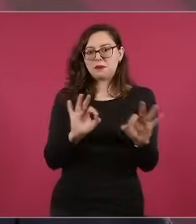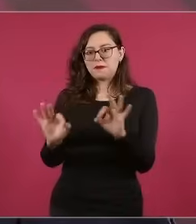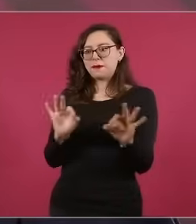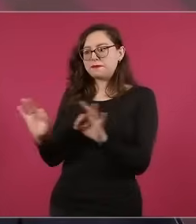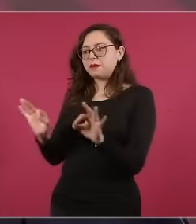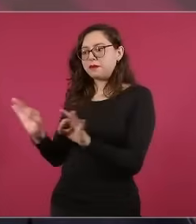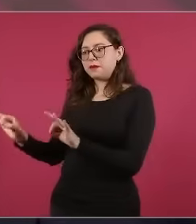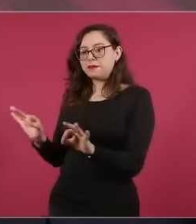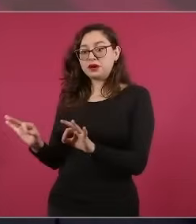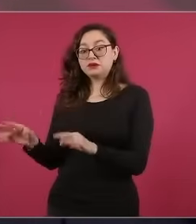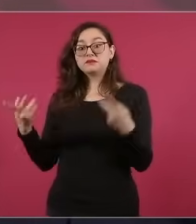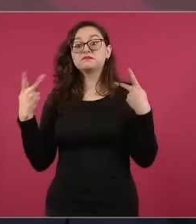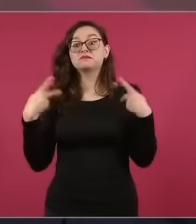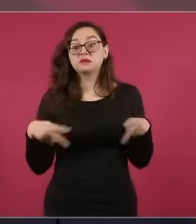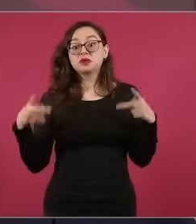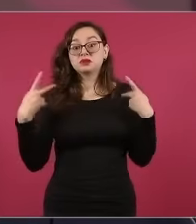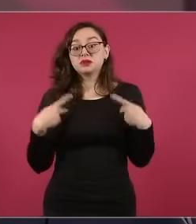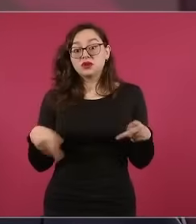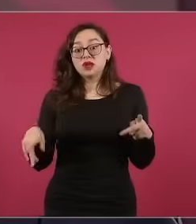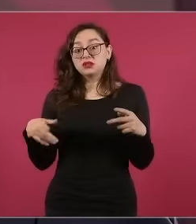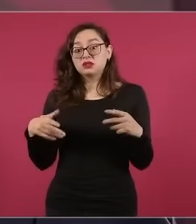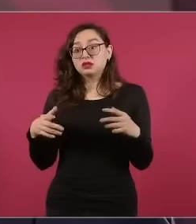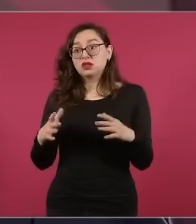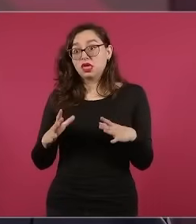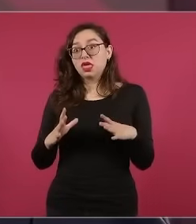a muchos.